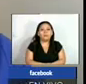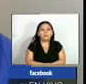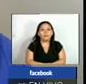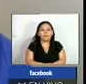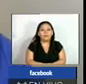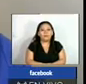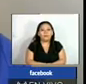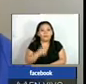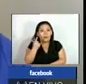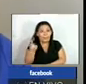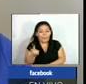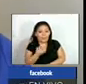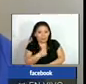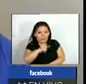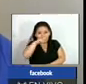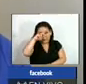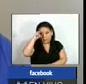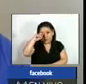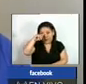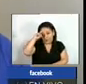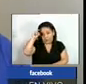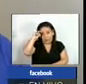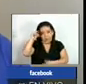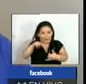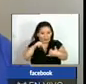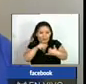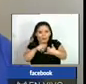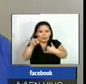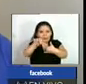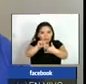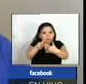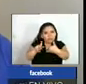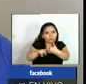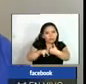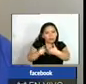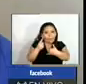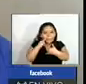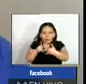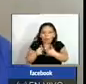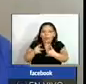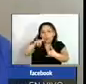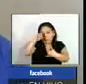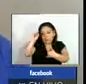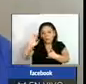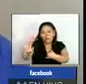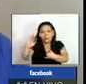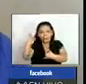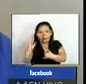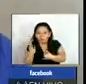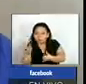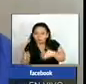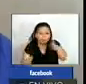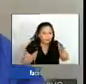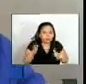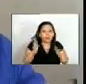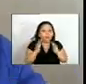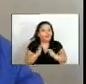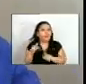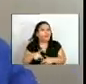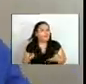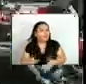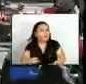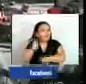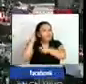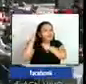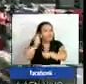Y repartidores que trabajan con aplicaciones para llegar a los diferentes hogares en Brasil protestaron este miércoles.